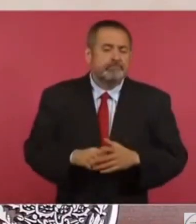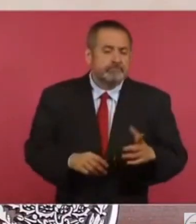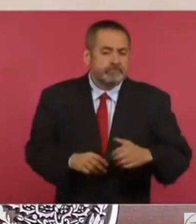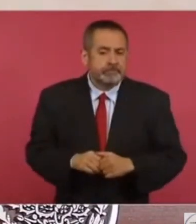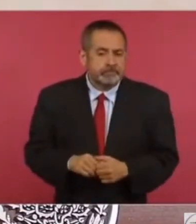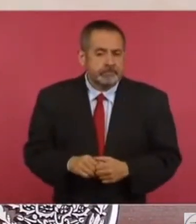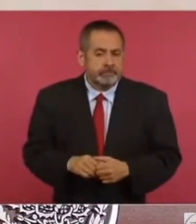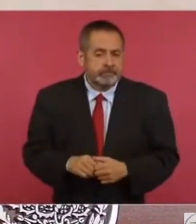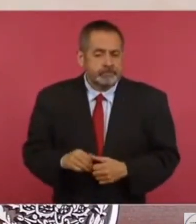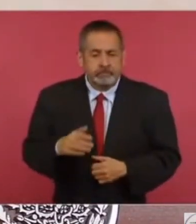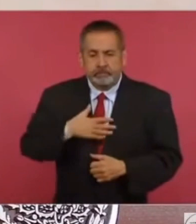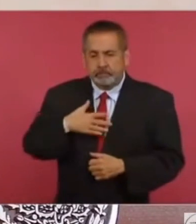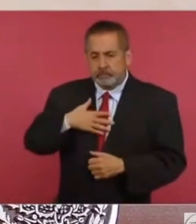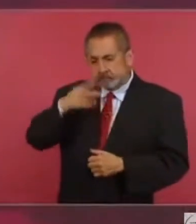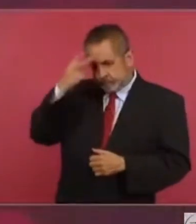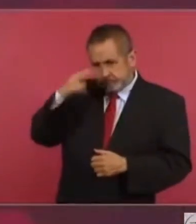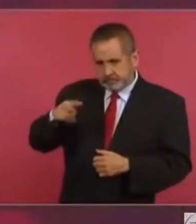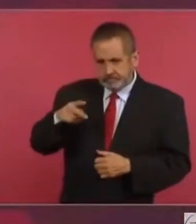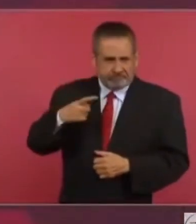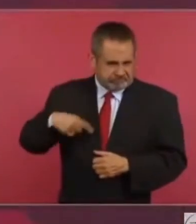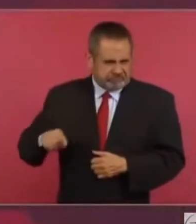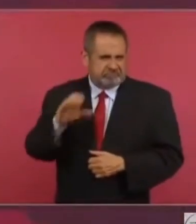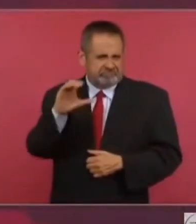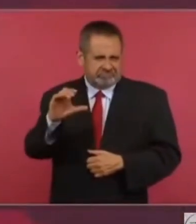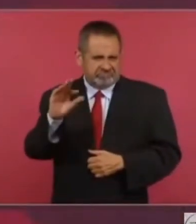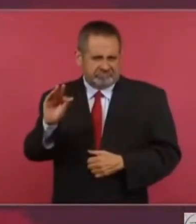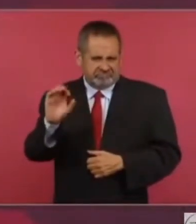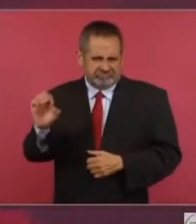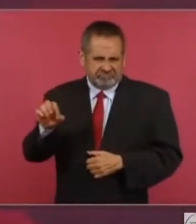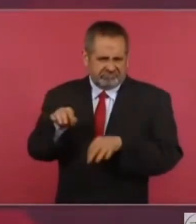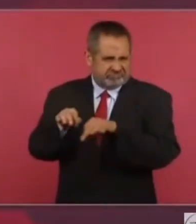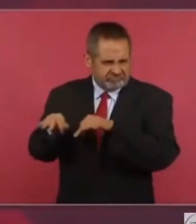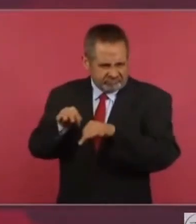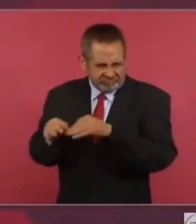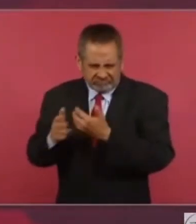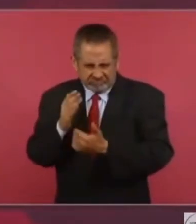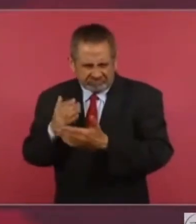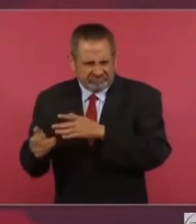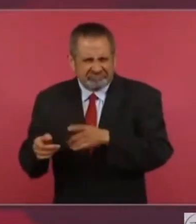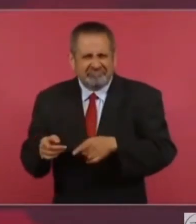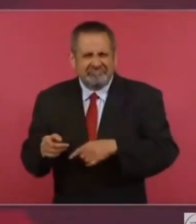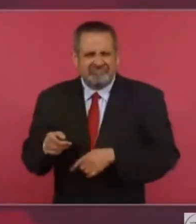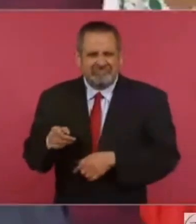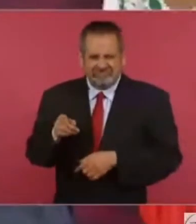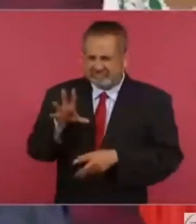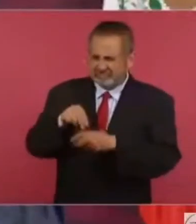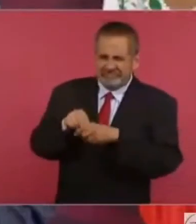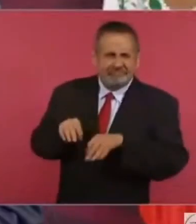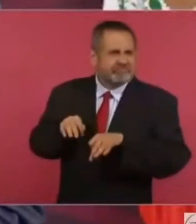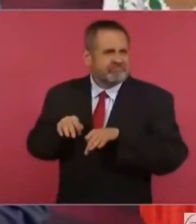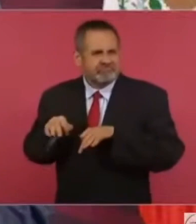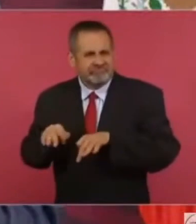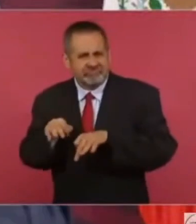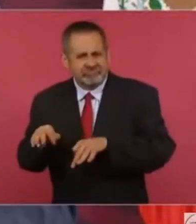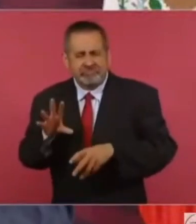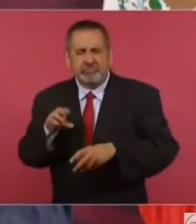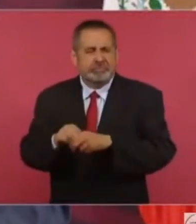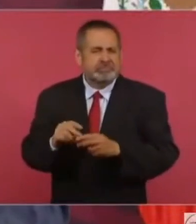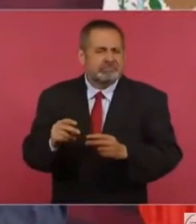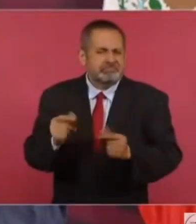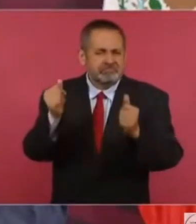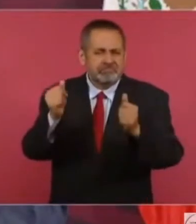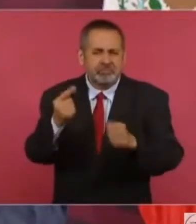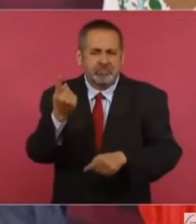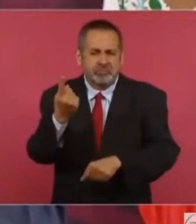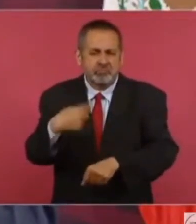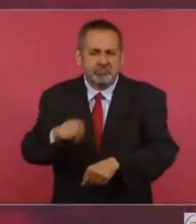Nosotros, con los trabajadores electricistas de la Comisión Federal de Electricidad, lo resolvimos en